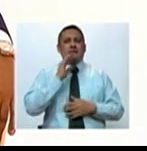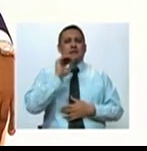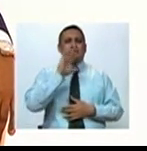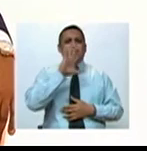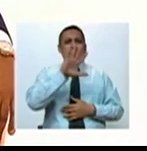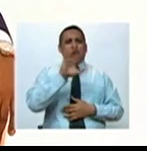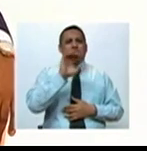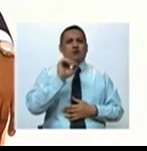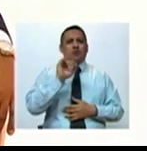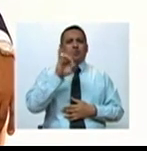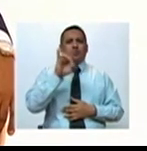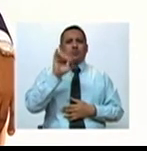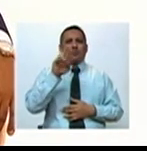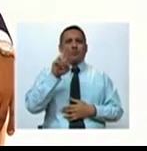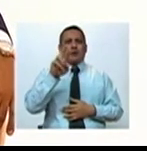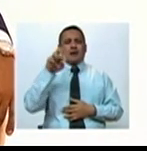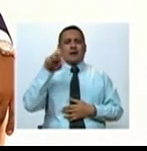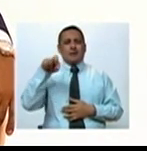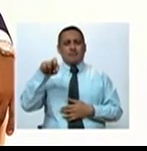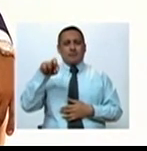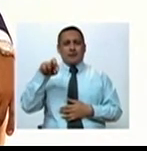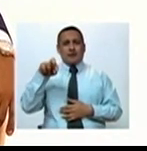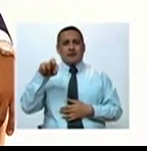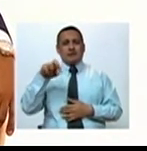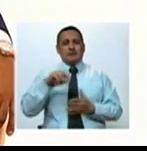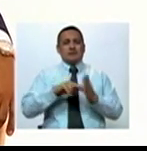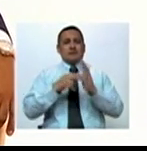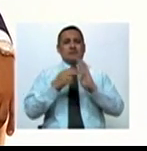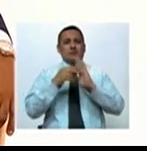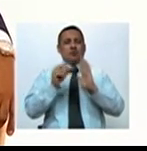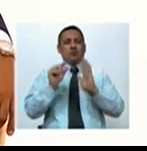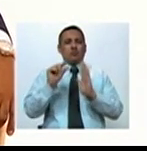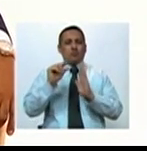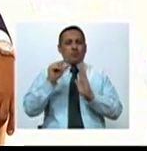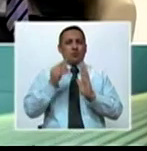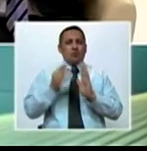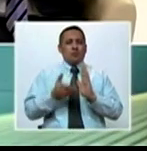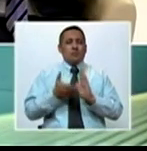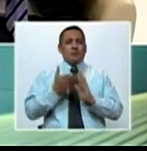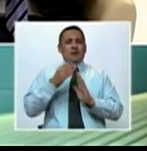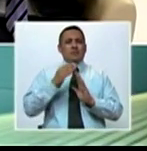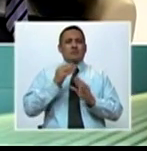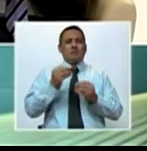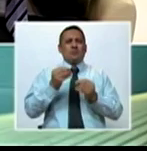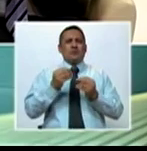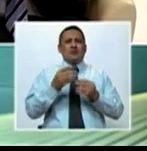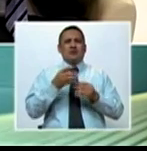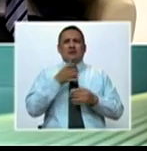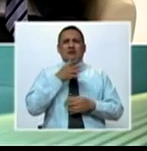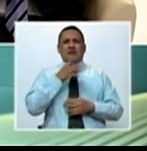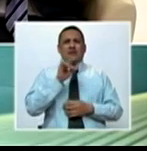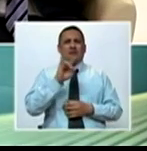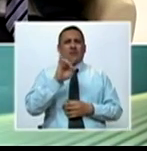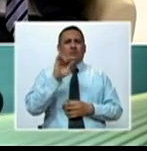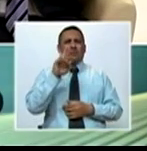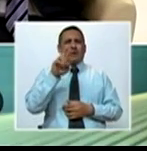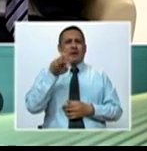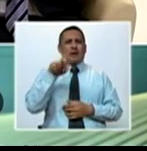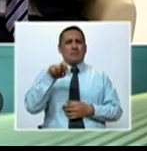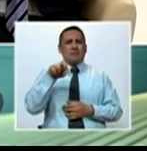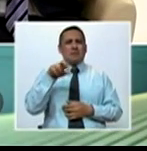un poco para que nos sigan, la URP es una medida